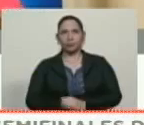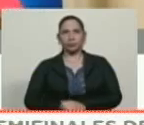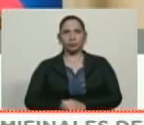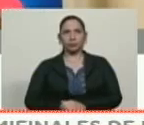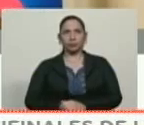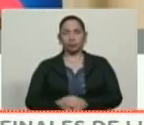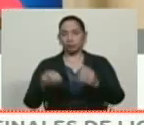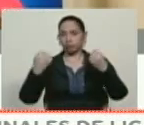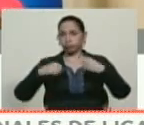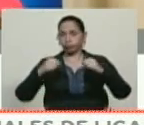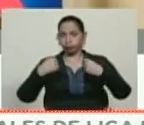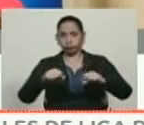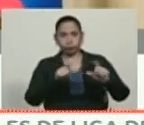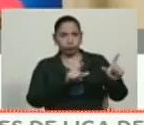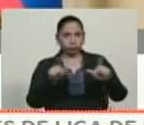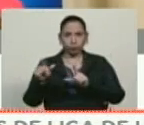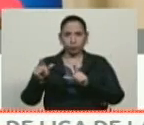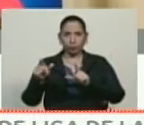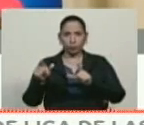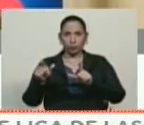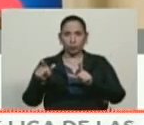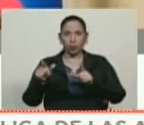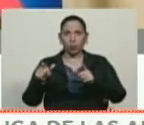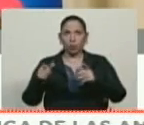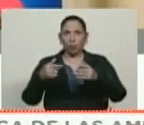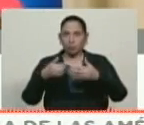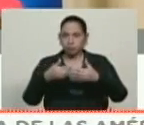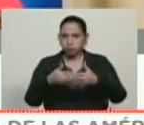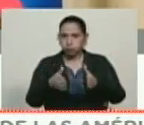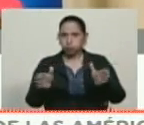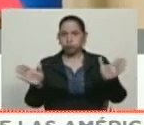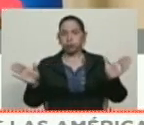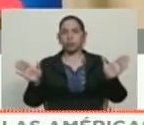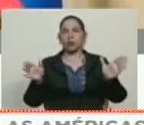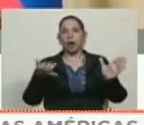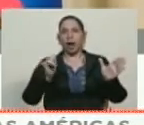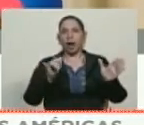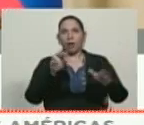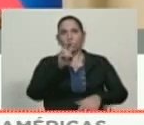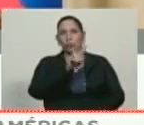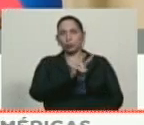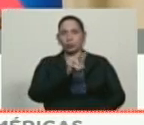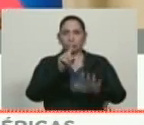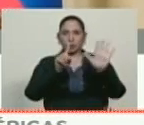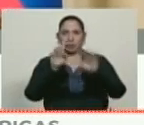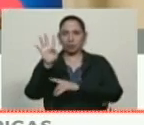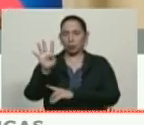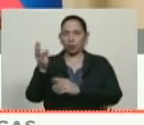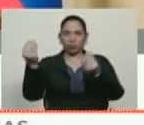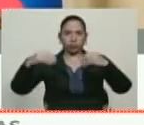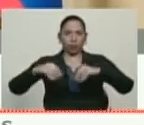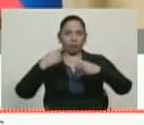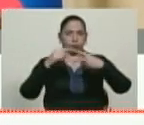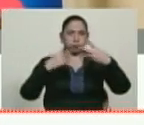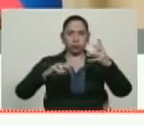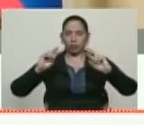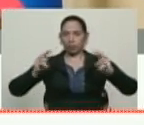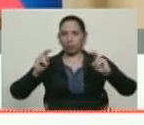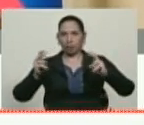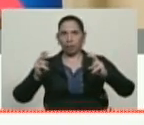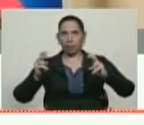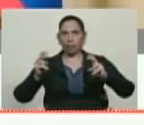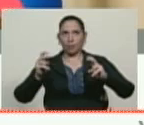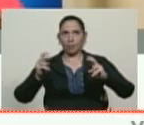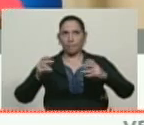estamos preparando para la expansión de lo que han sido los 264 acuerdos que tenemos en distintas áreas, para la expansión